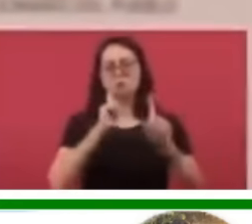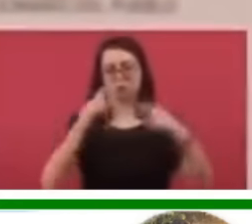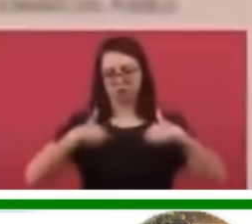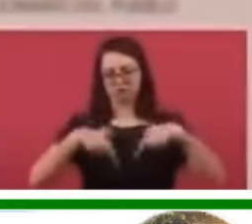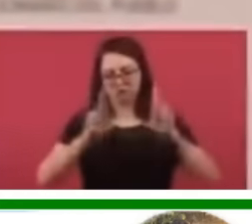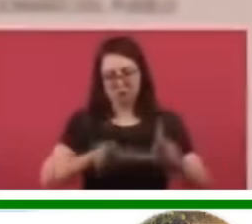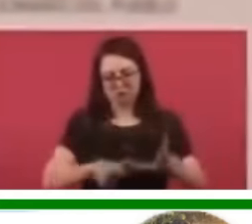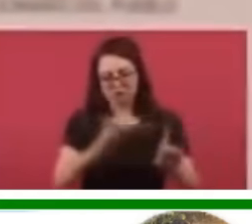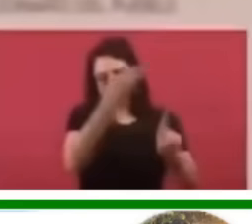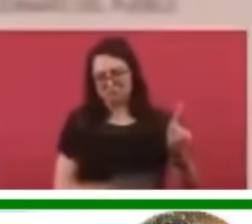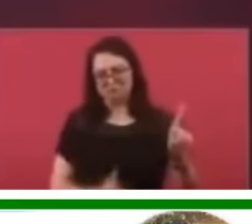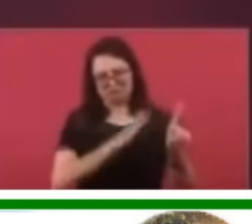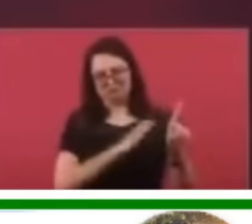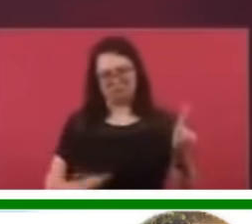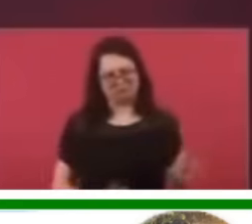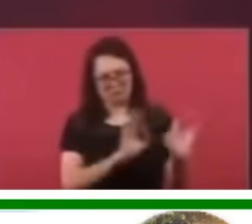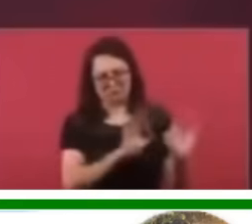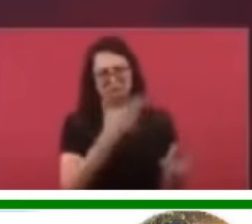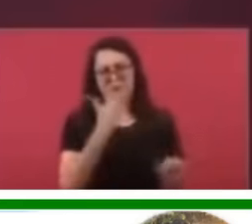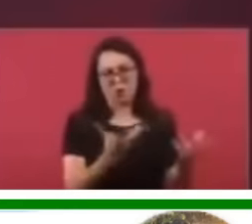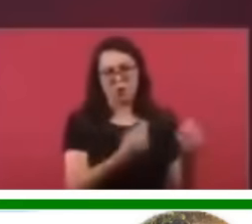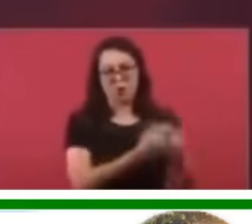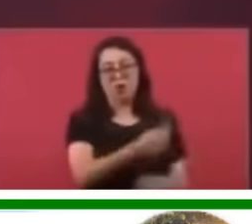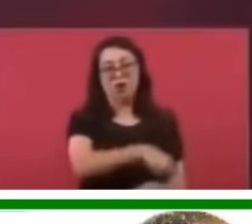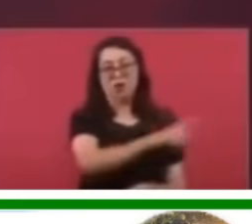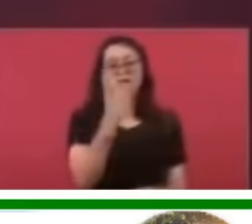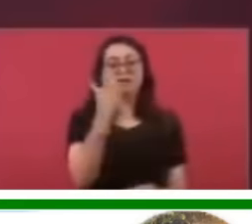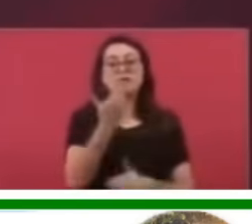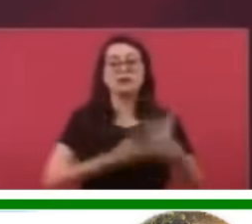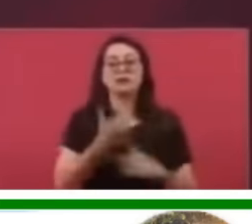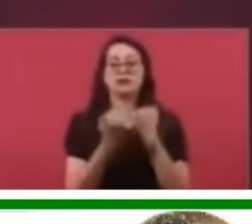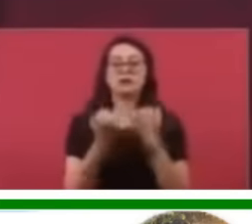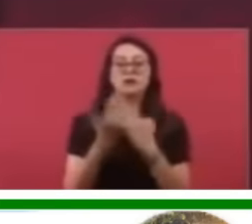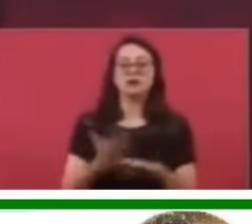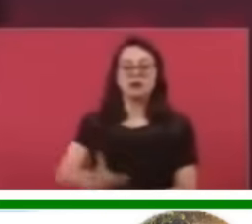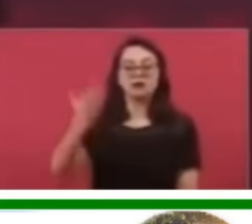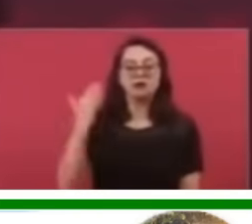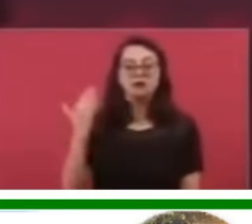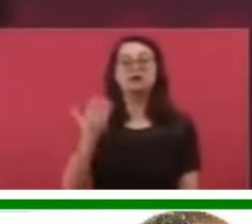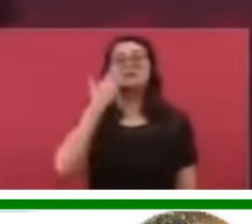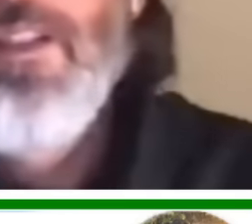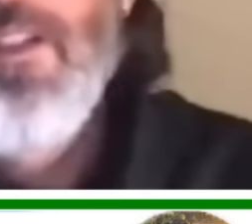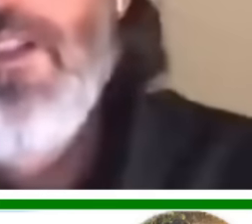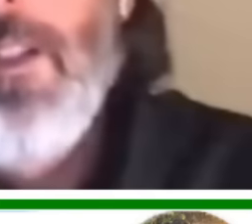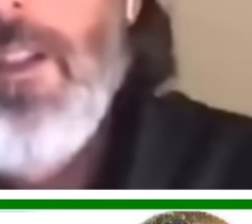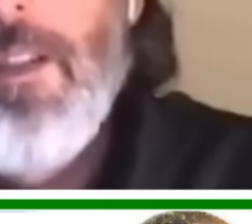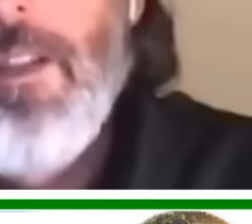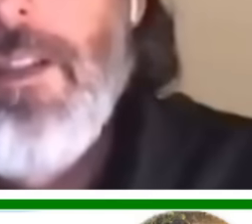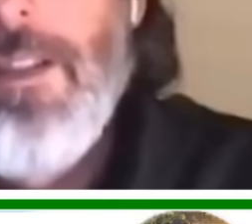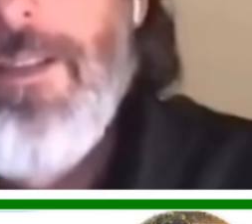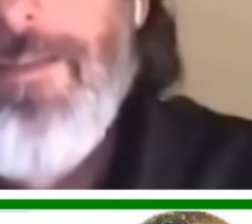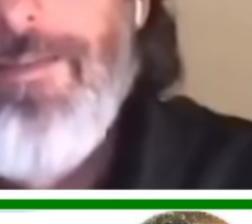los que quieren regresar por sus fueros, porque quieren seguir saqueando al país. ¿Qué tal,